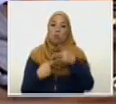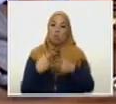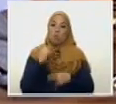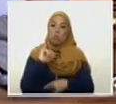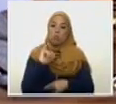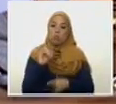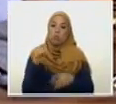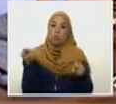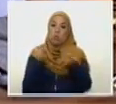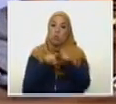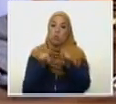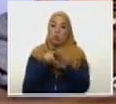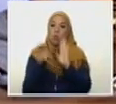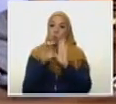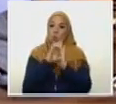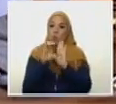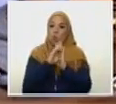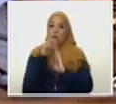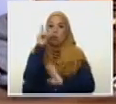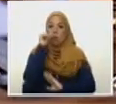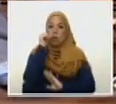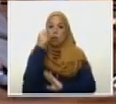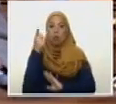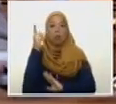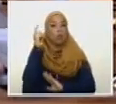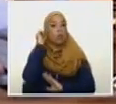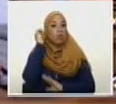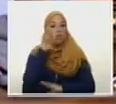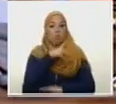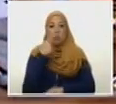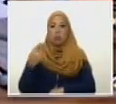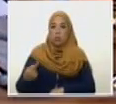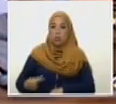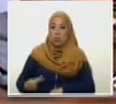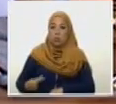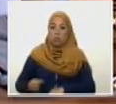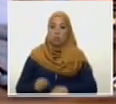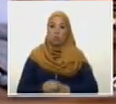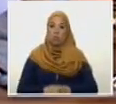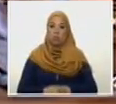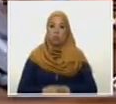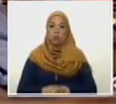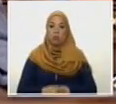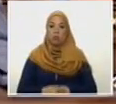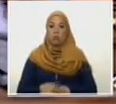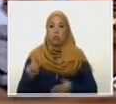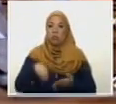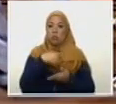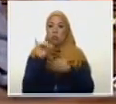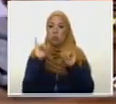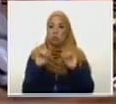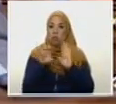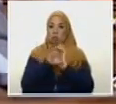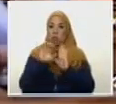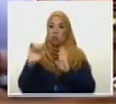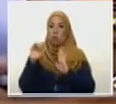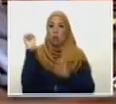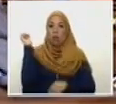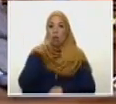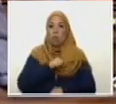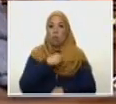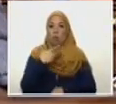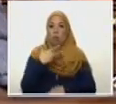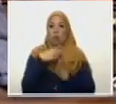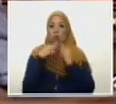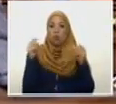la designación de la constituyente Gladys Requena como segunda vicepresidenta de la misma, quedando aprobado